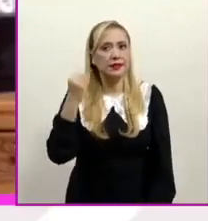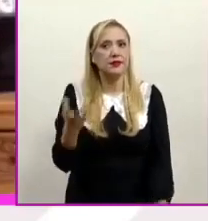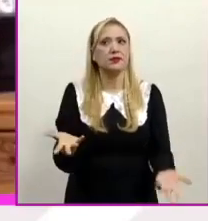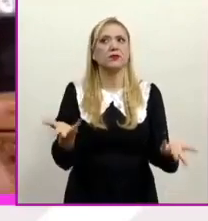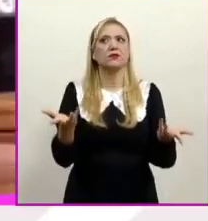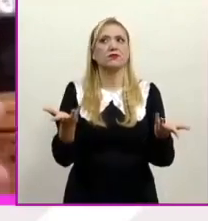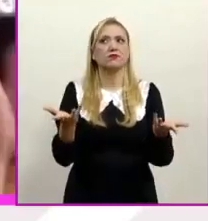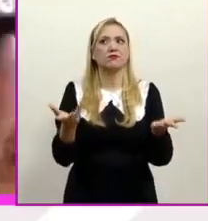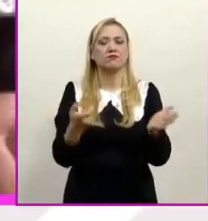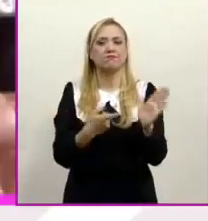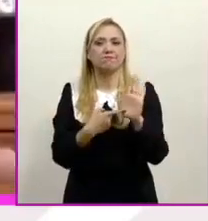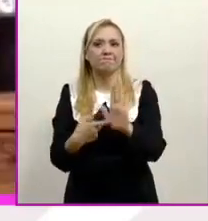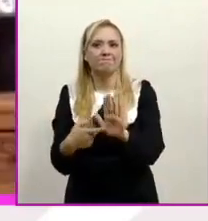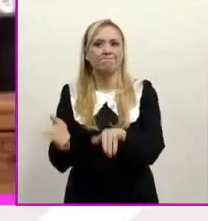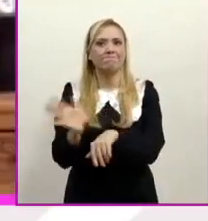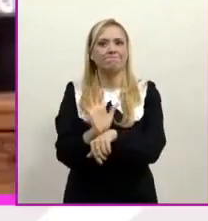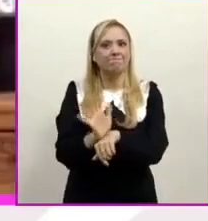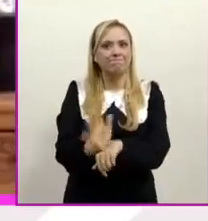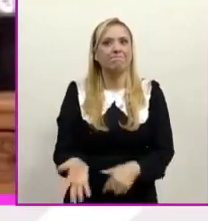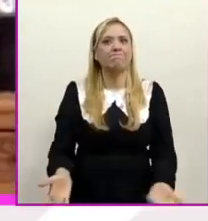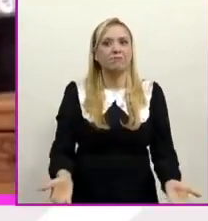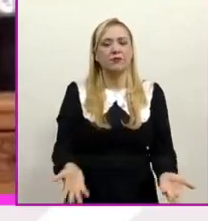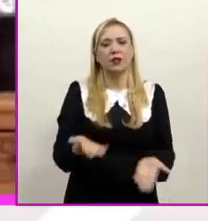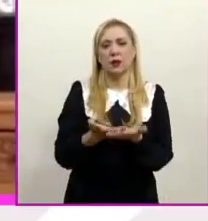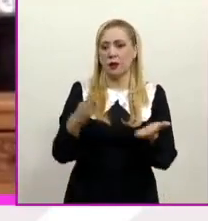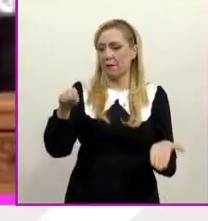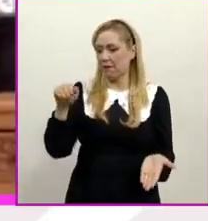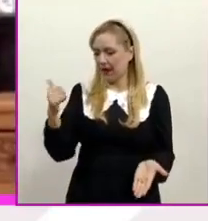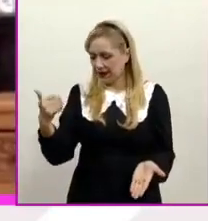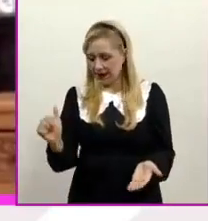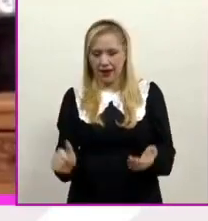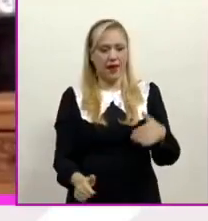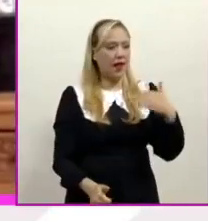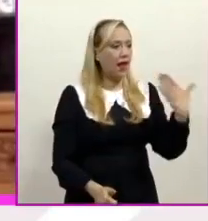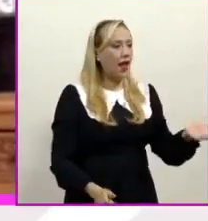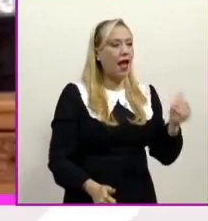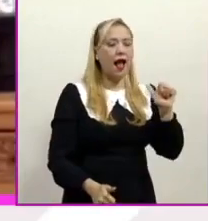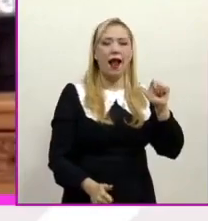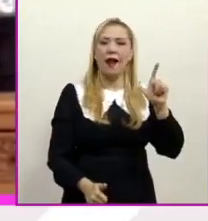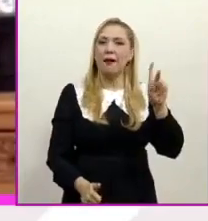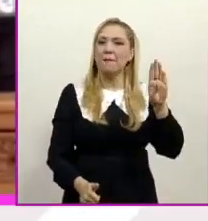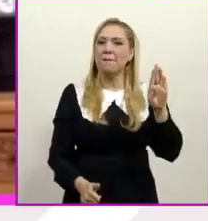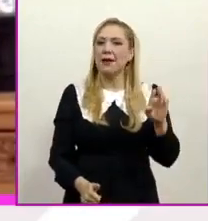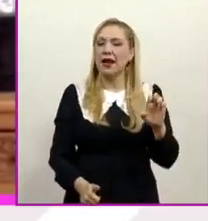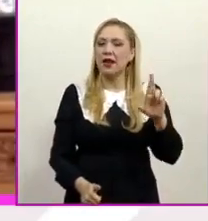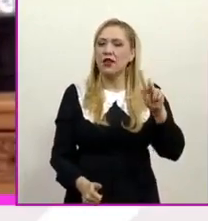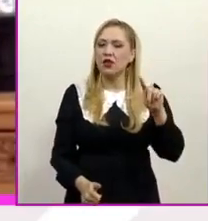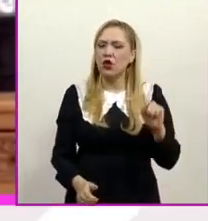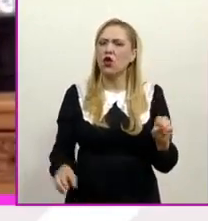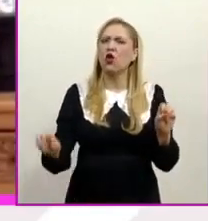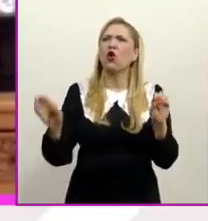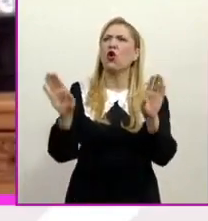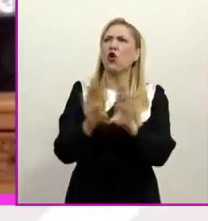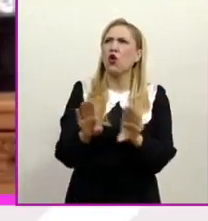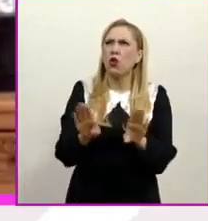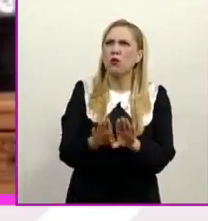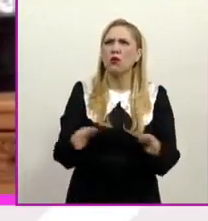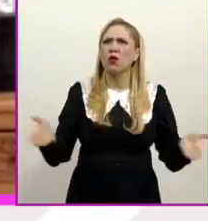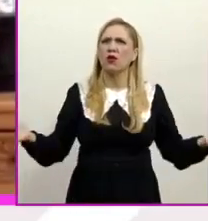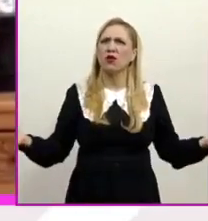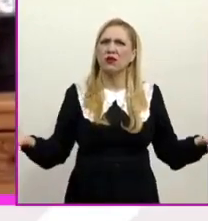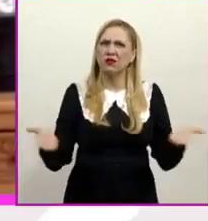una plática muy interesante con Maya y con Alberto sobre cómo este reforzamiento del